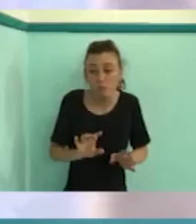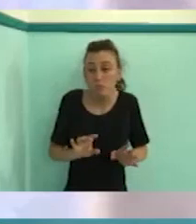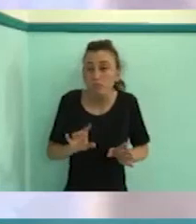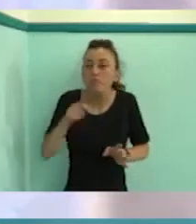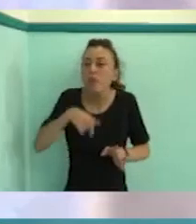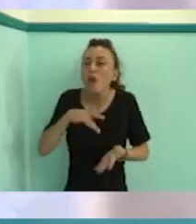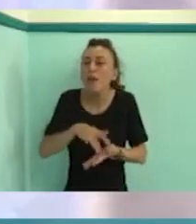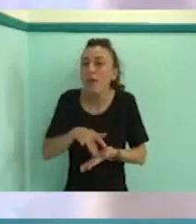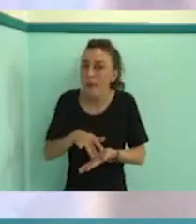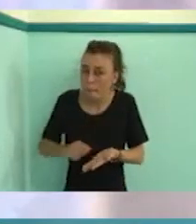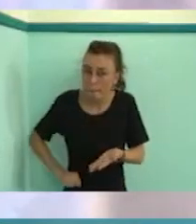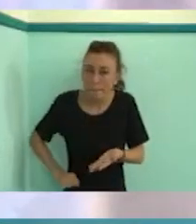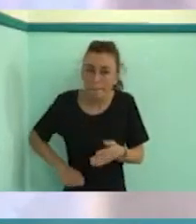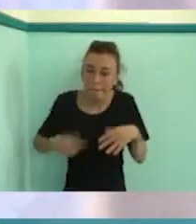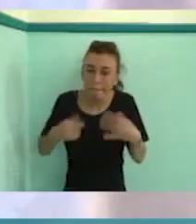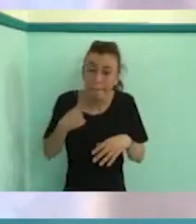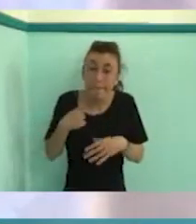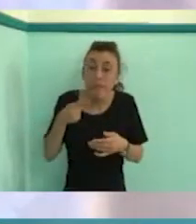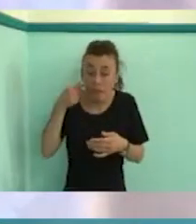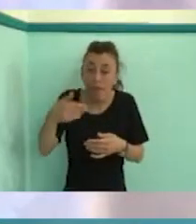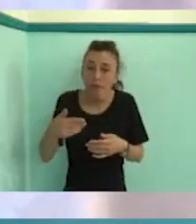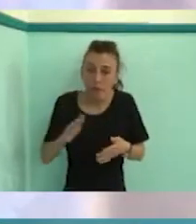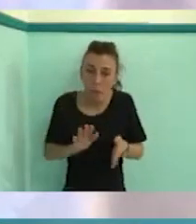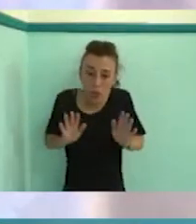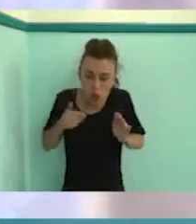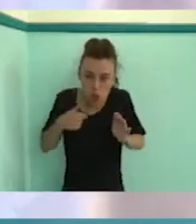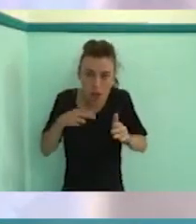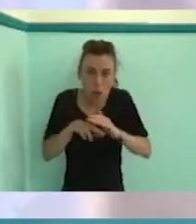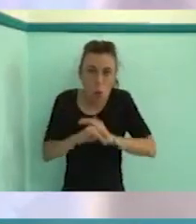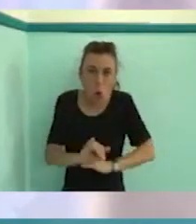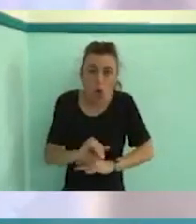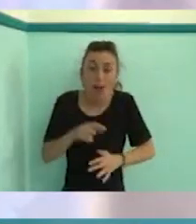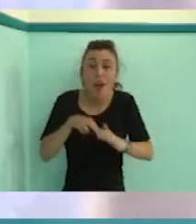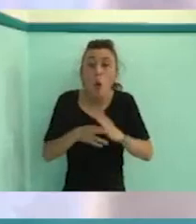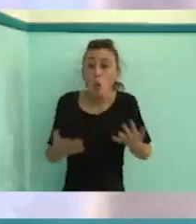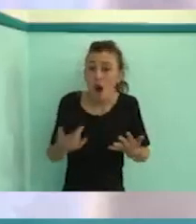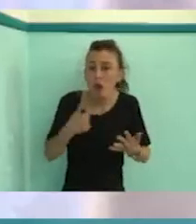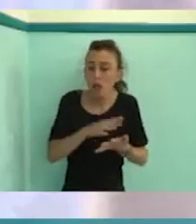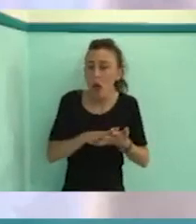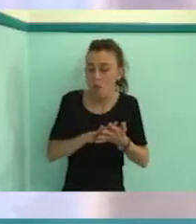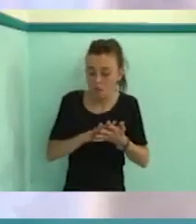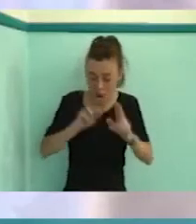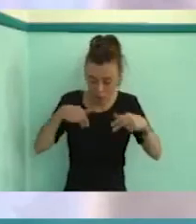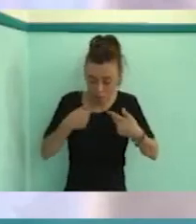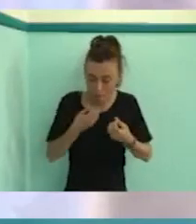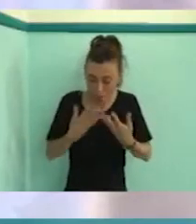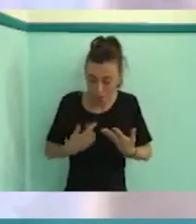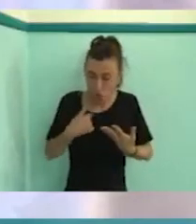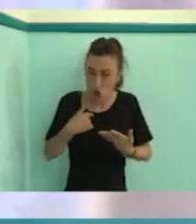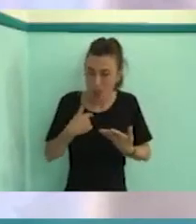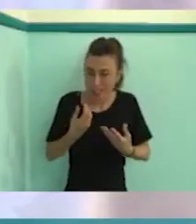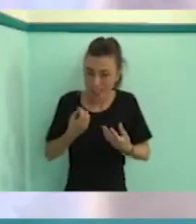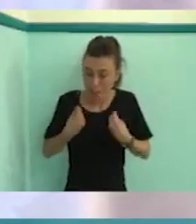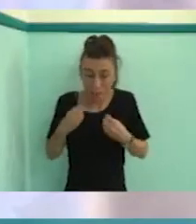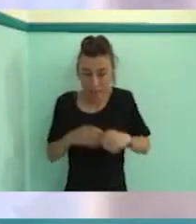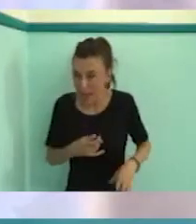mierd que lo estoy viendo venir pero tengo recursos y los recursos son hablarme bien no dejar de vivir bajo ningún concepto dejar de vivir